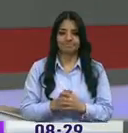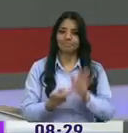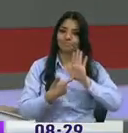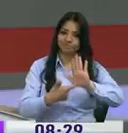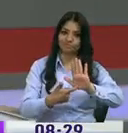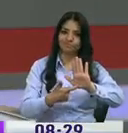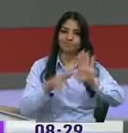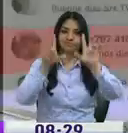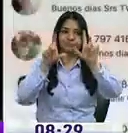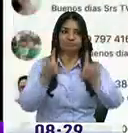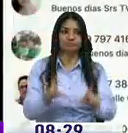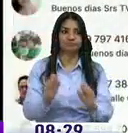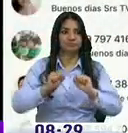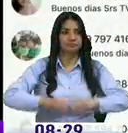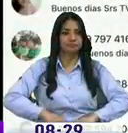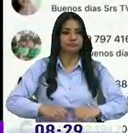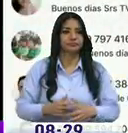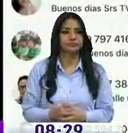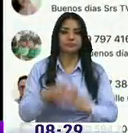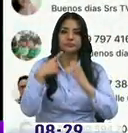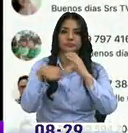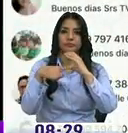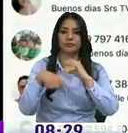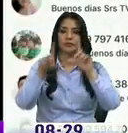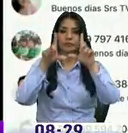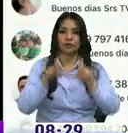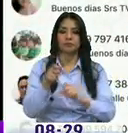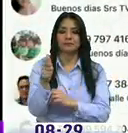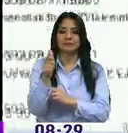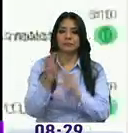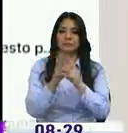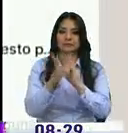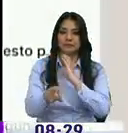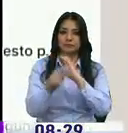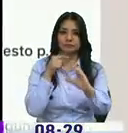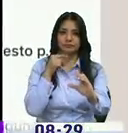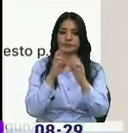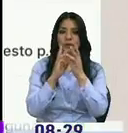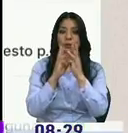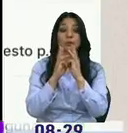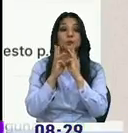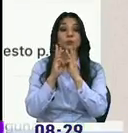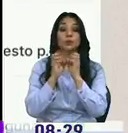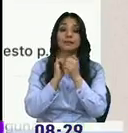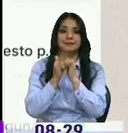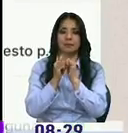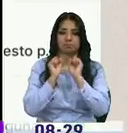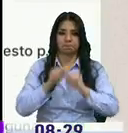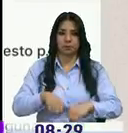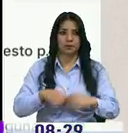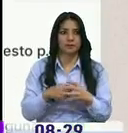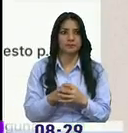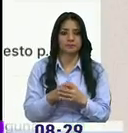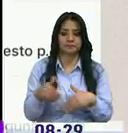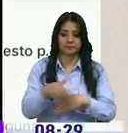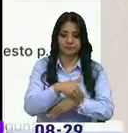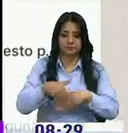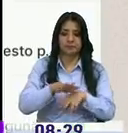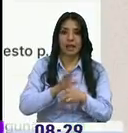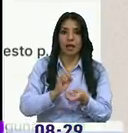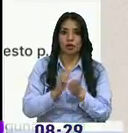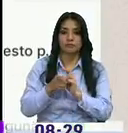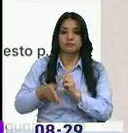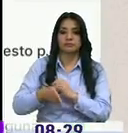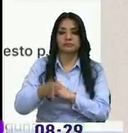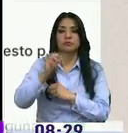Por favor, las fotografías que tanto le molestan a nuestros vecinos. Y con abucheo incluido, en la calle Milagros y Montúfar, los sueños de la vía,